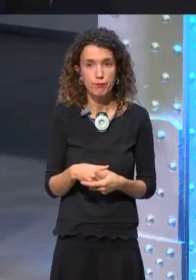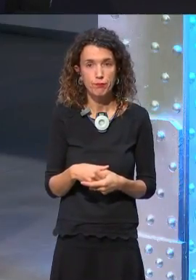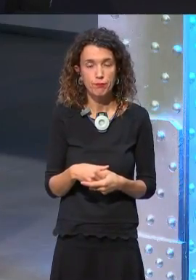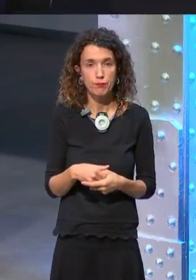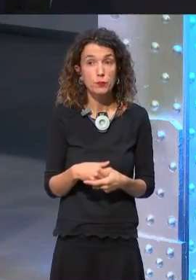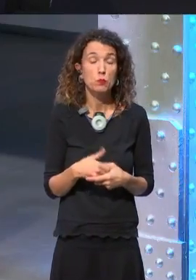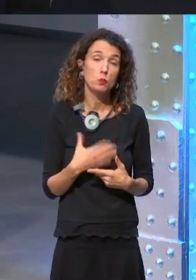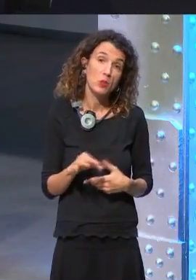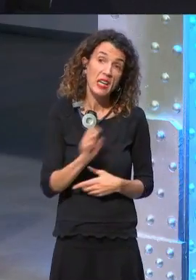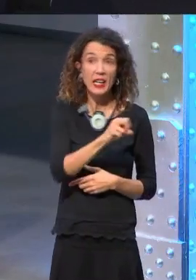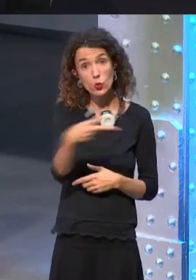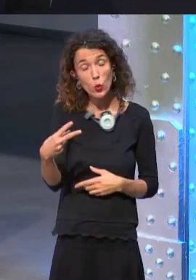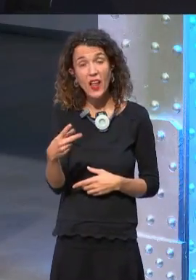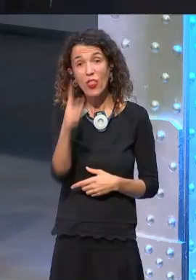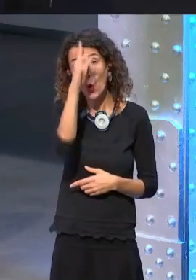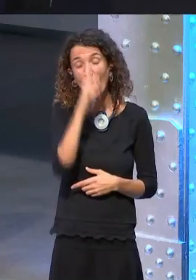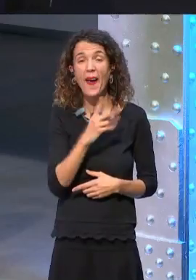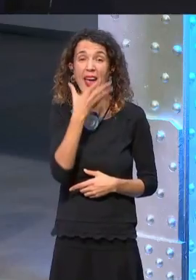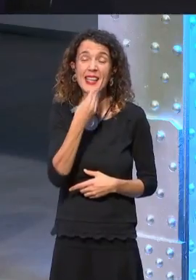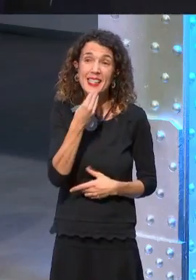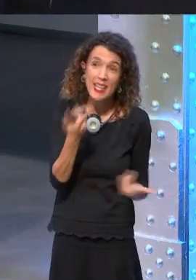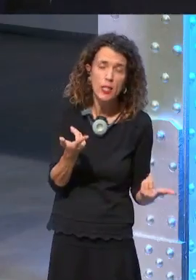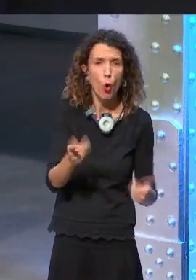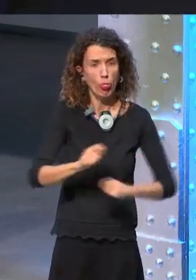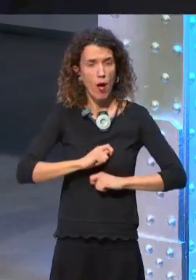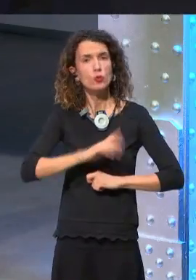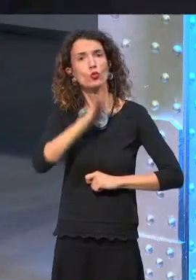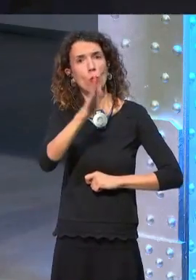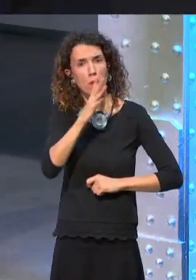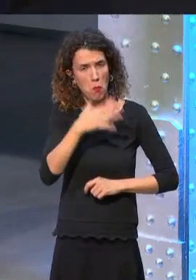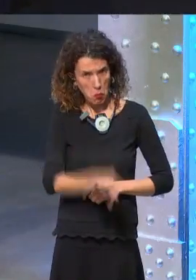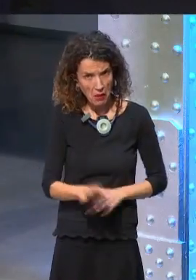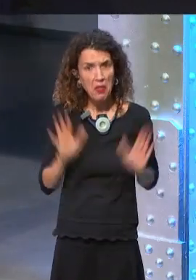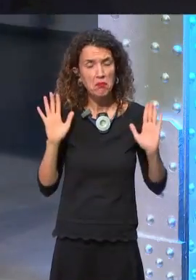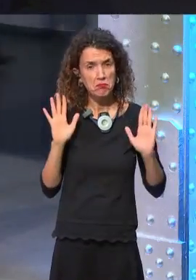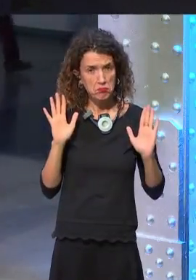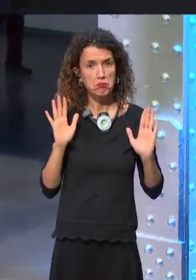Y quizás los resultados estéticos puedan resultar muy sorprendentes.